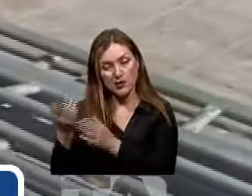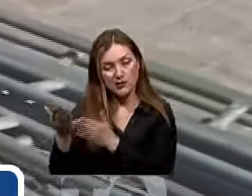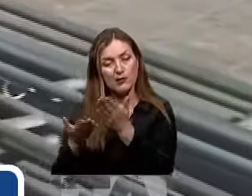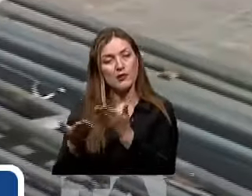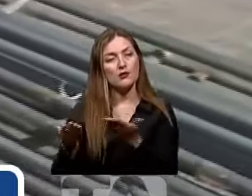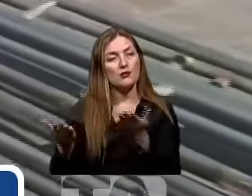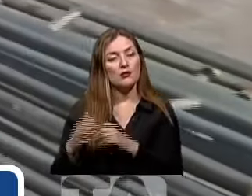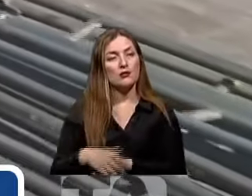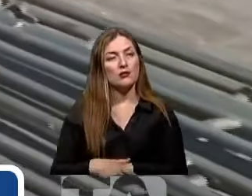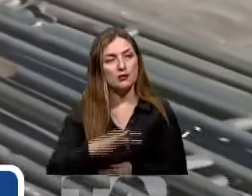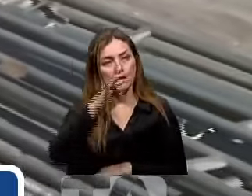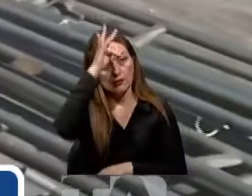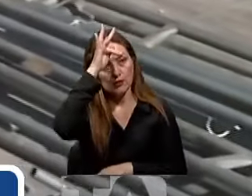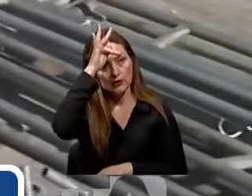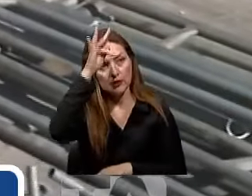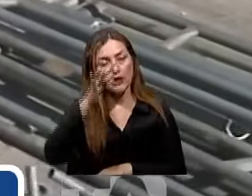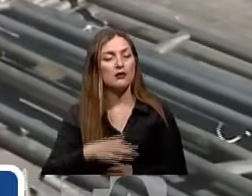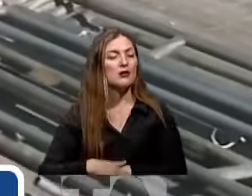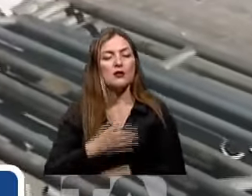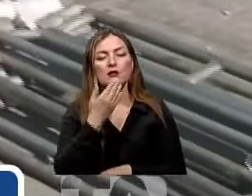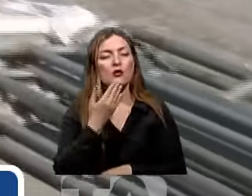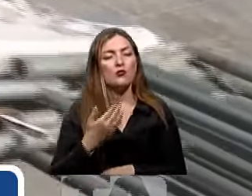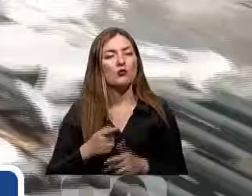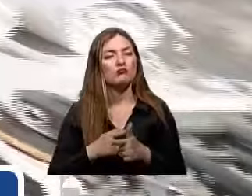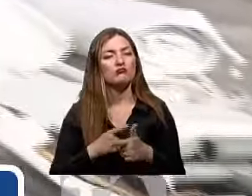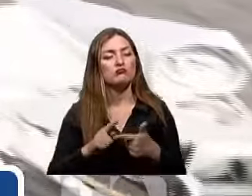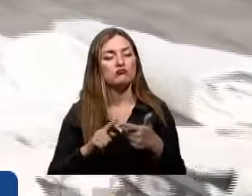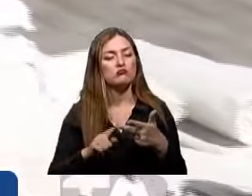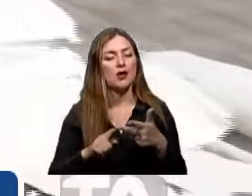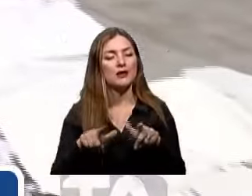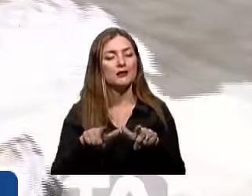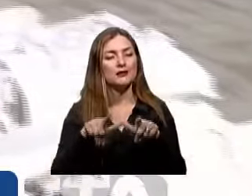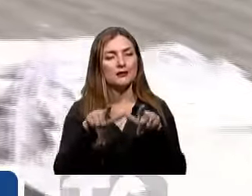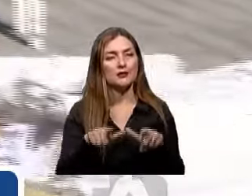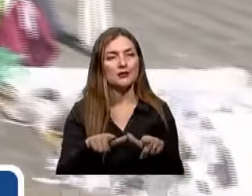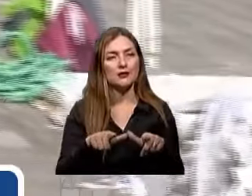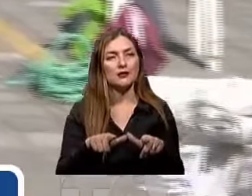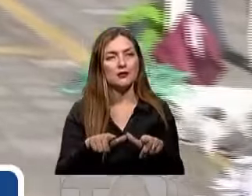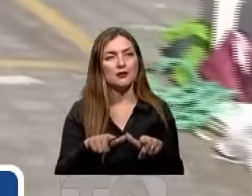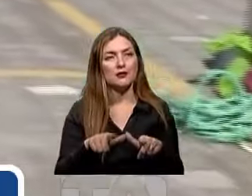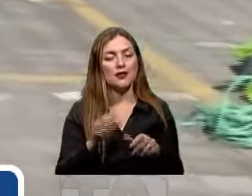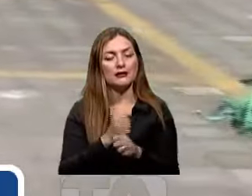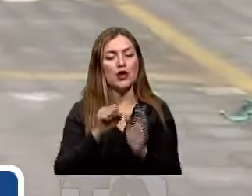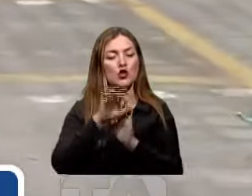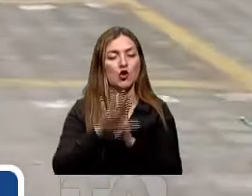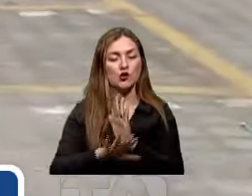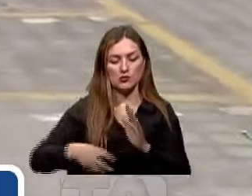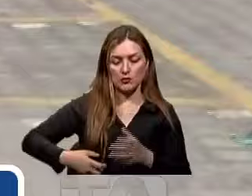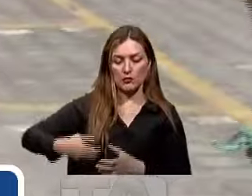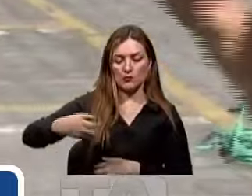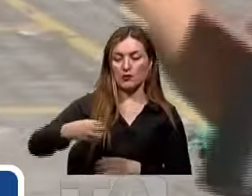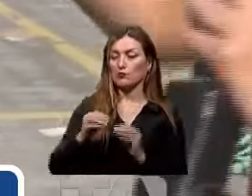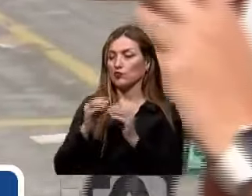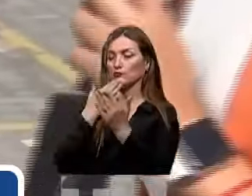y por supuesto los hospitales que tienen eh la certificación para realizar donación de órganos listo